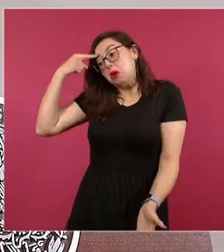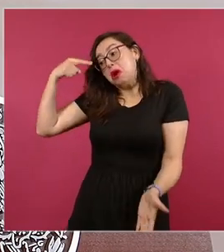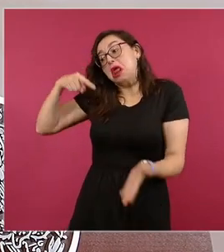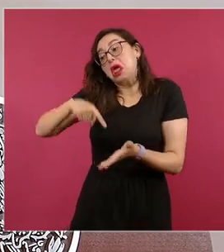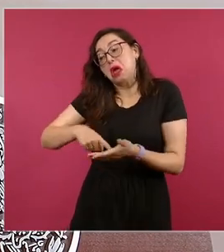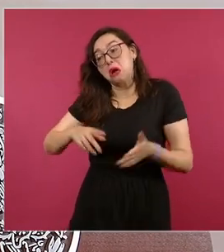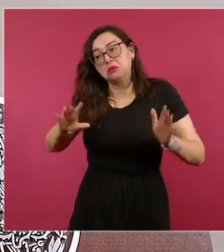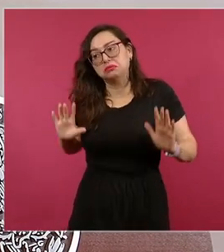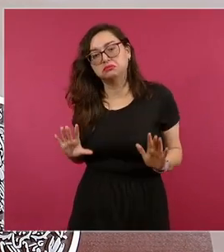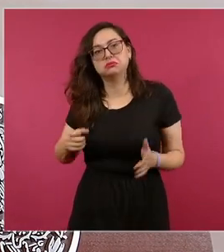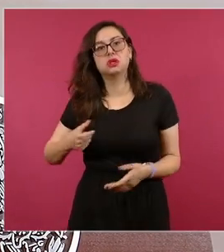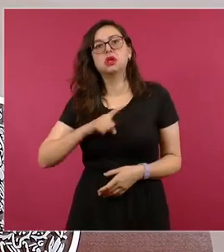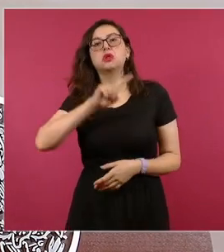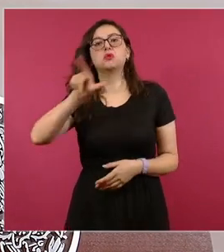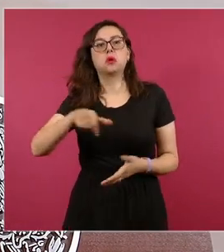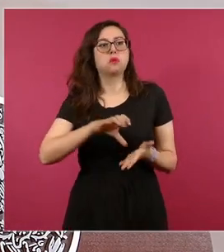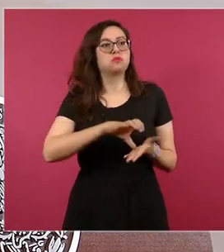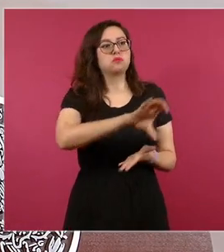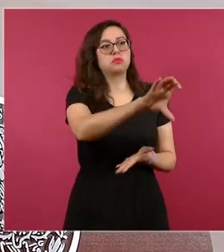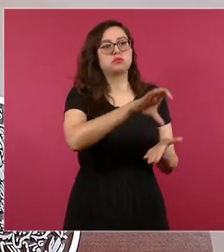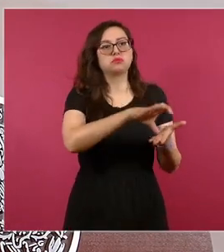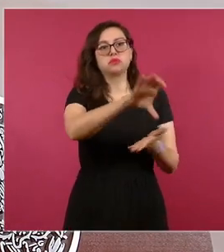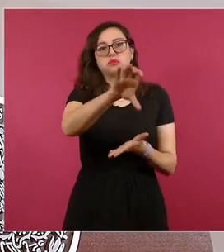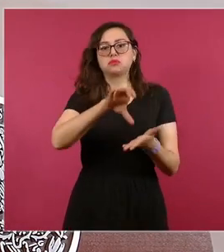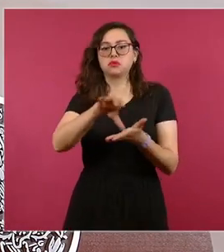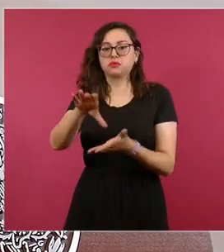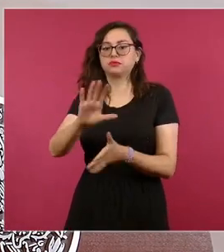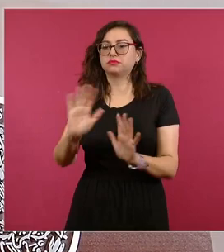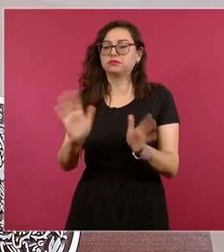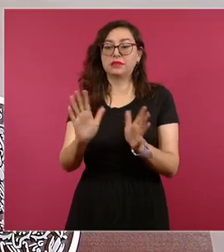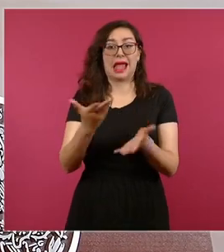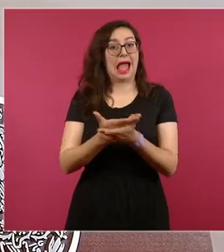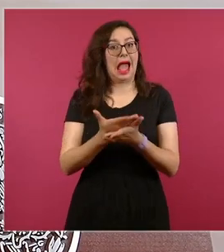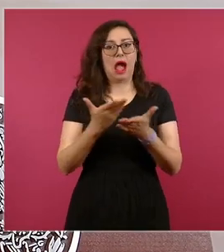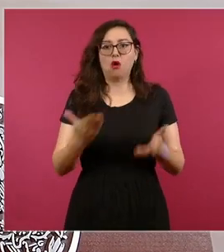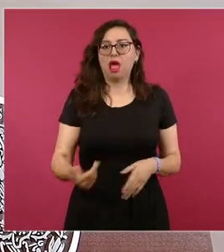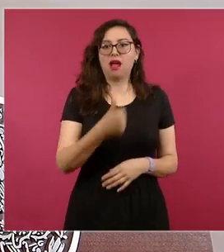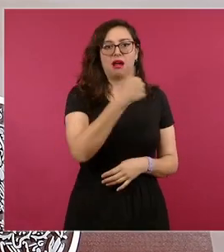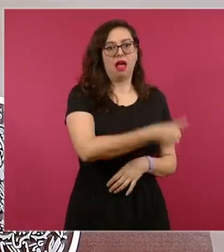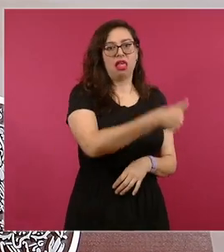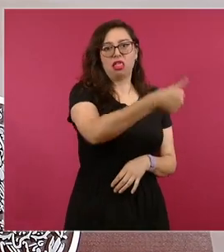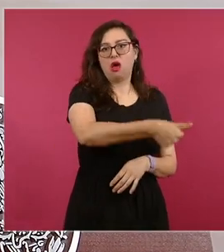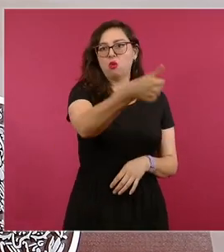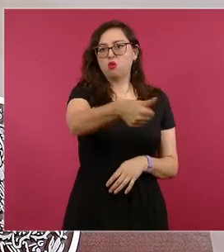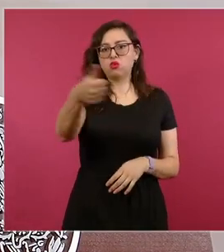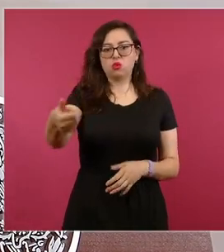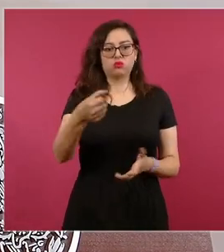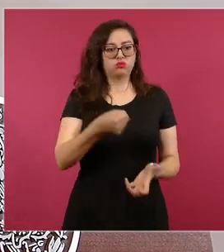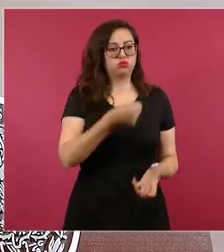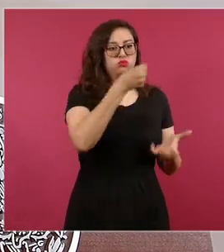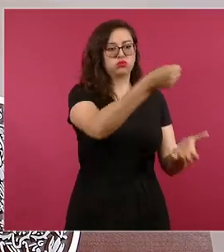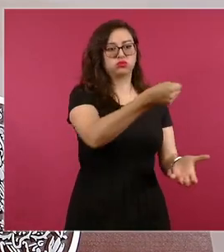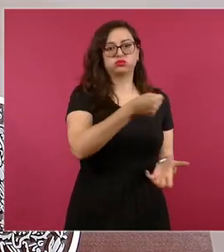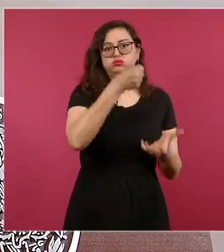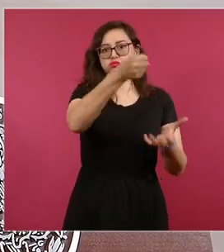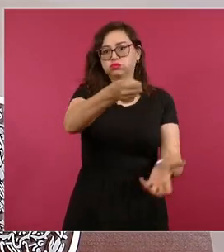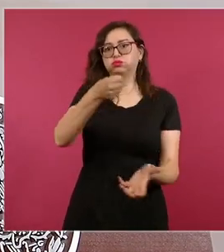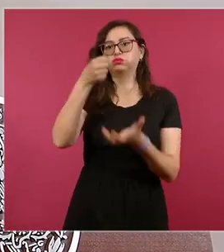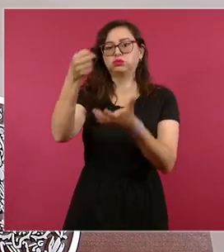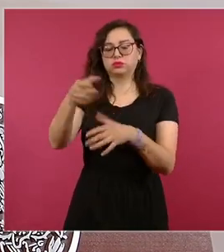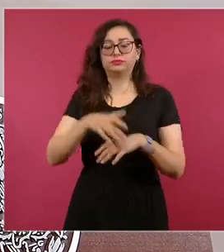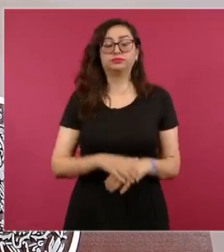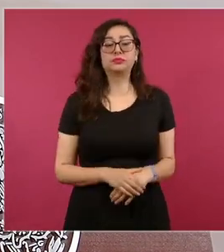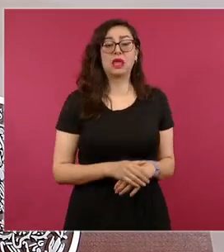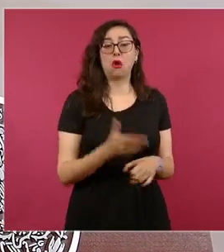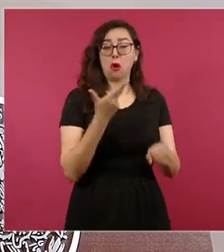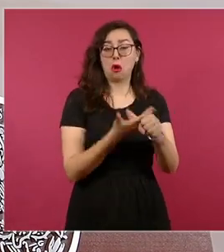Federación, son 400 mil pesos para los centros de un núcleo, es decir, los más pequeños, los que